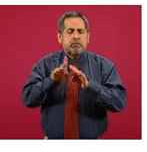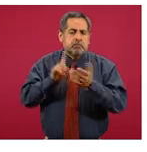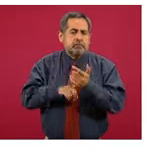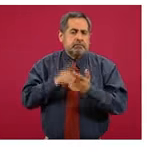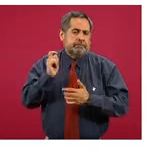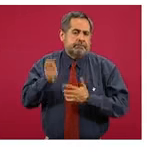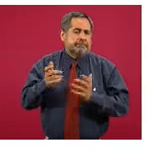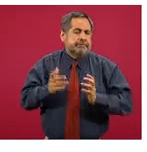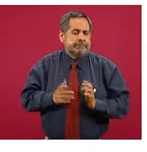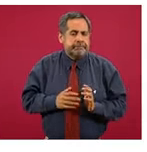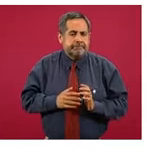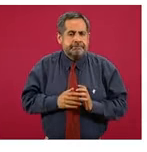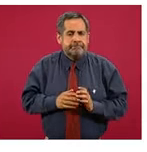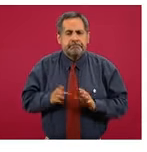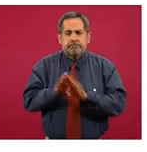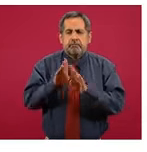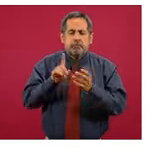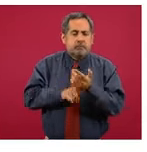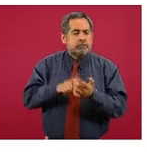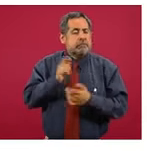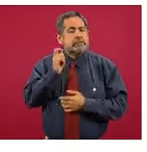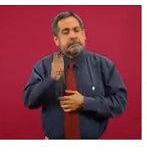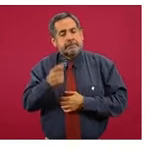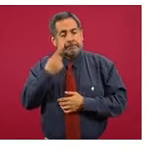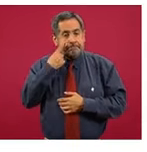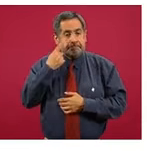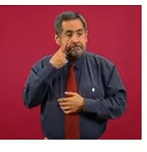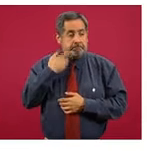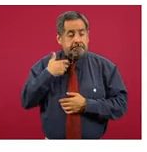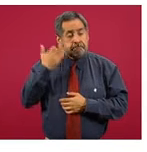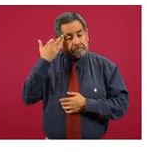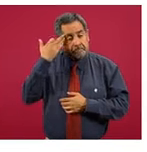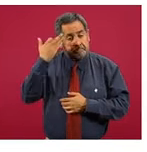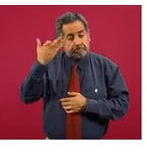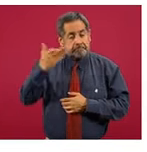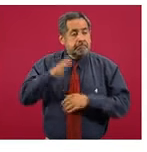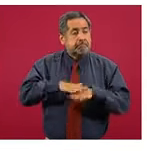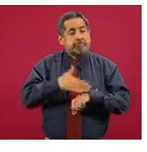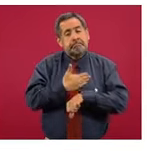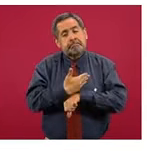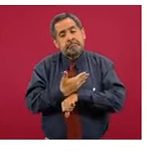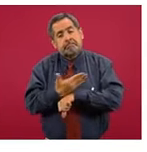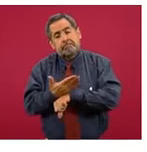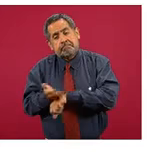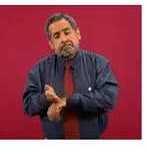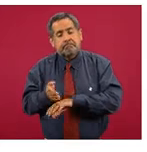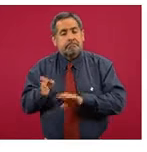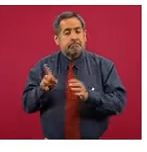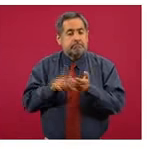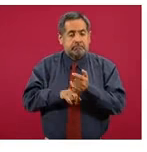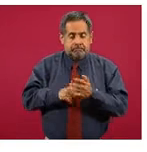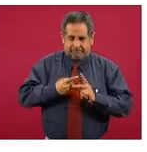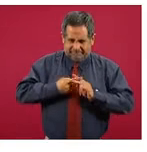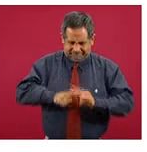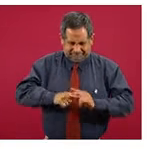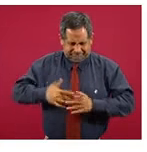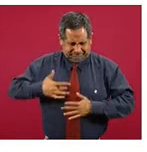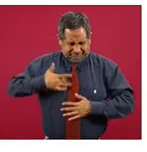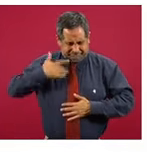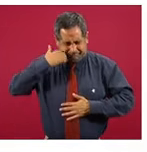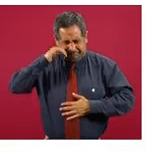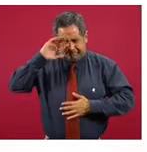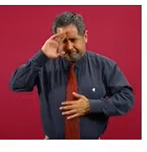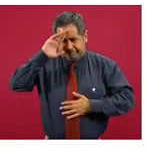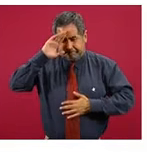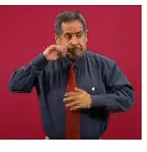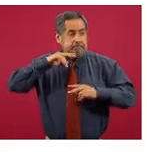gruesa de ver la asociación de qué tanto el tiempo, el promedio de días desde que se inician los síntomas hasta que se